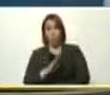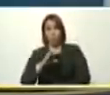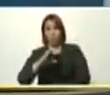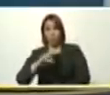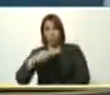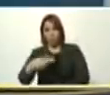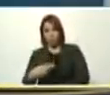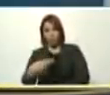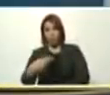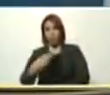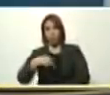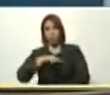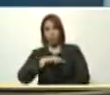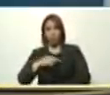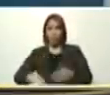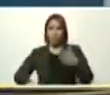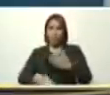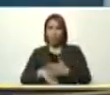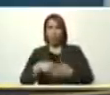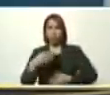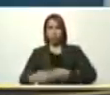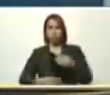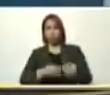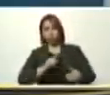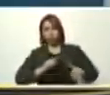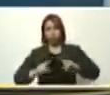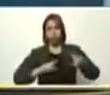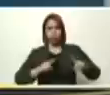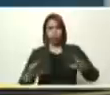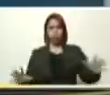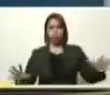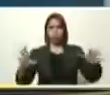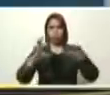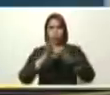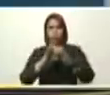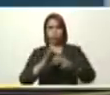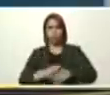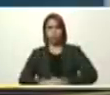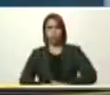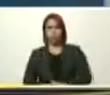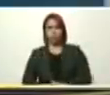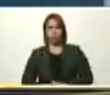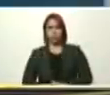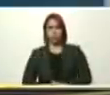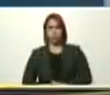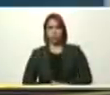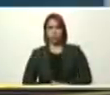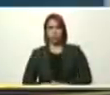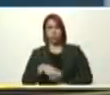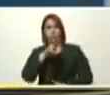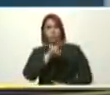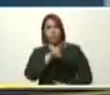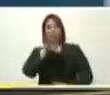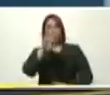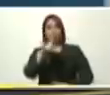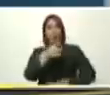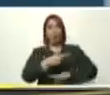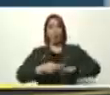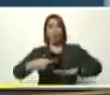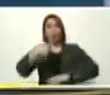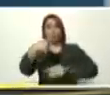Vamos a establecer una coordinación perfecta. Las 24 horas del